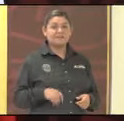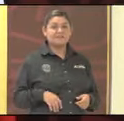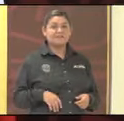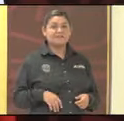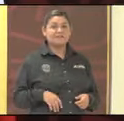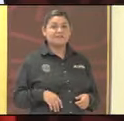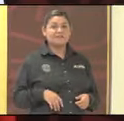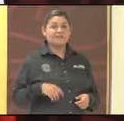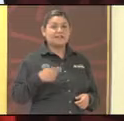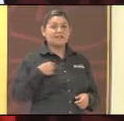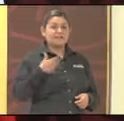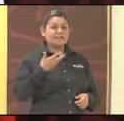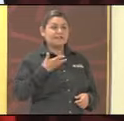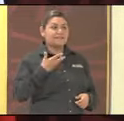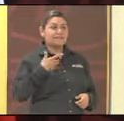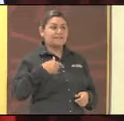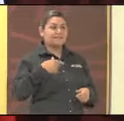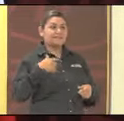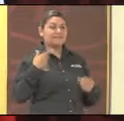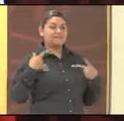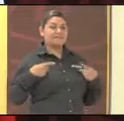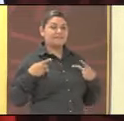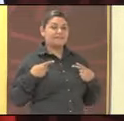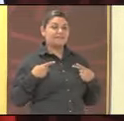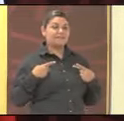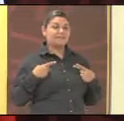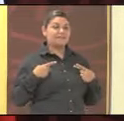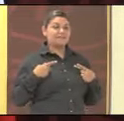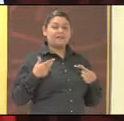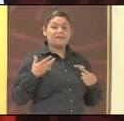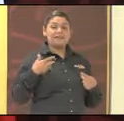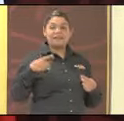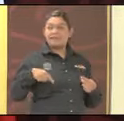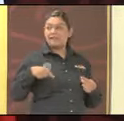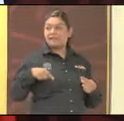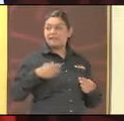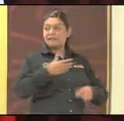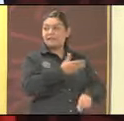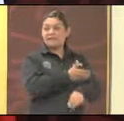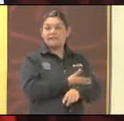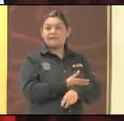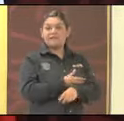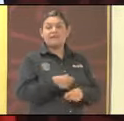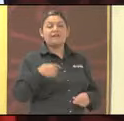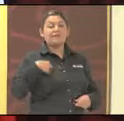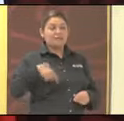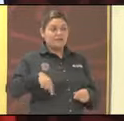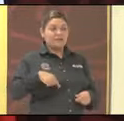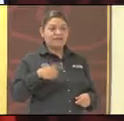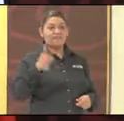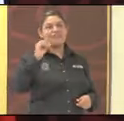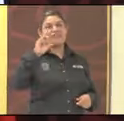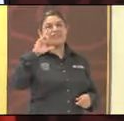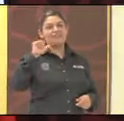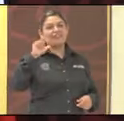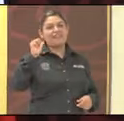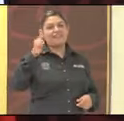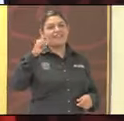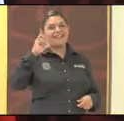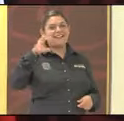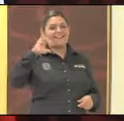aquí tengo las personas que, los servidores públicos que están, pero ahora voy a empezar por Doralicia Chío